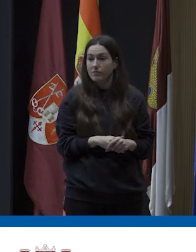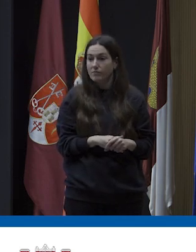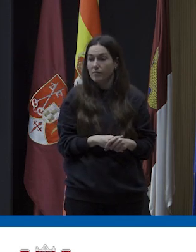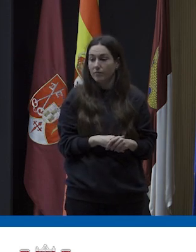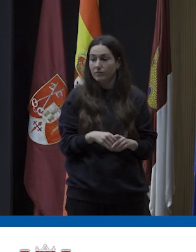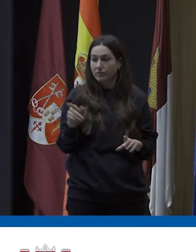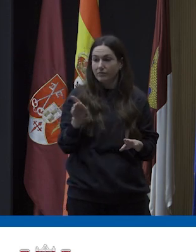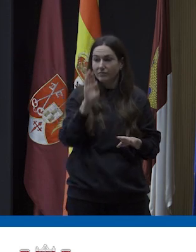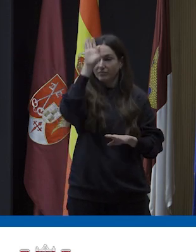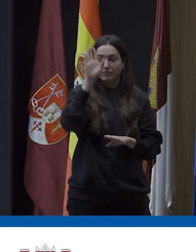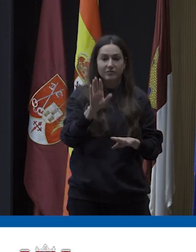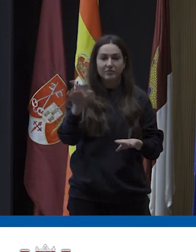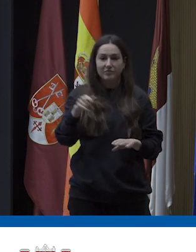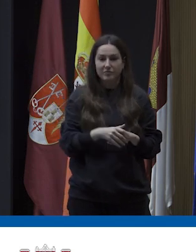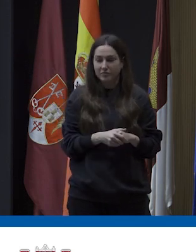Venga.